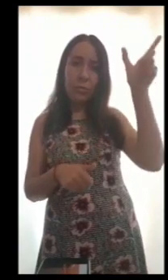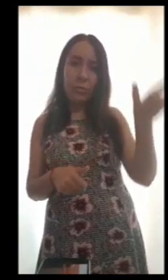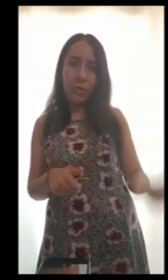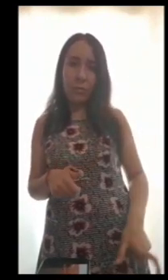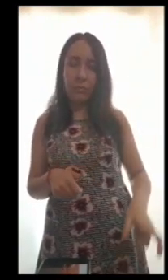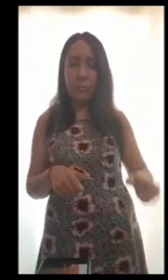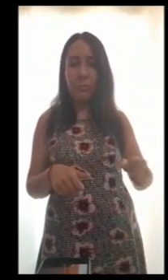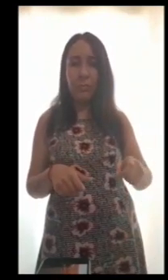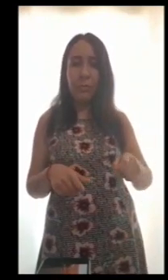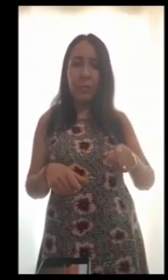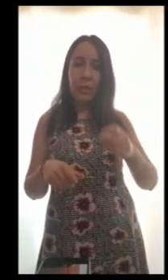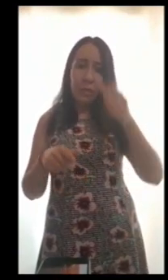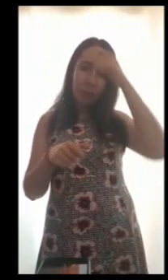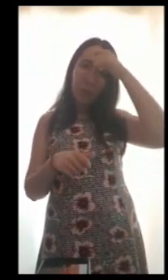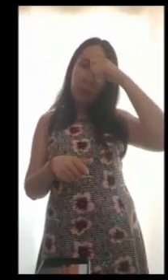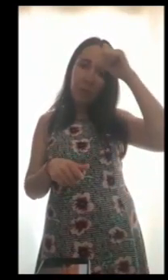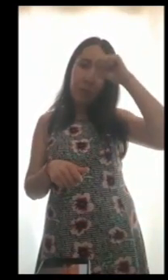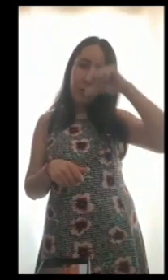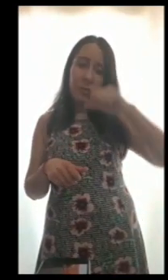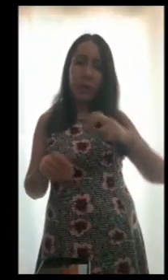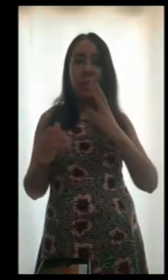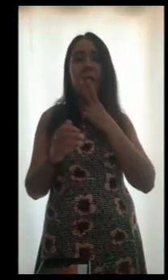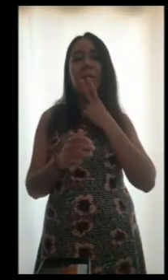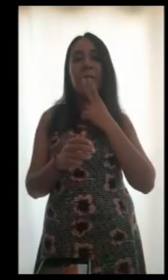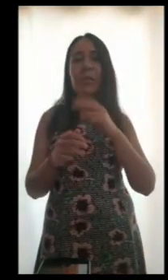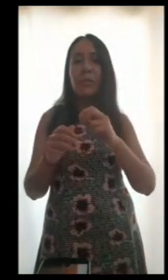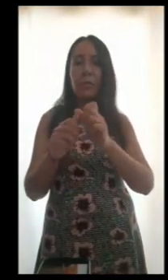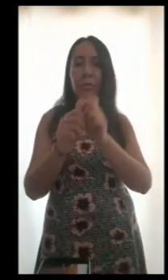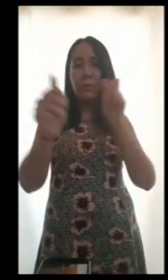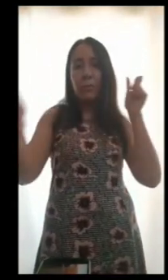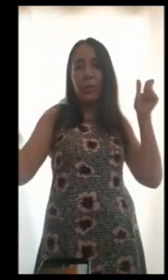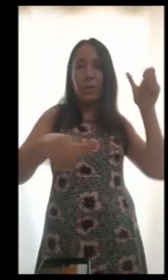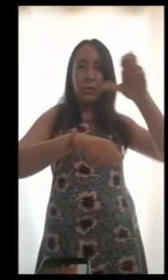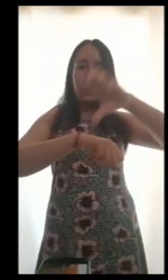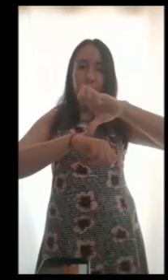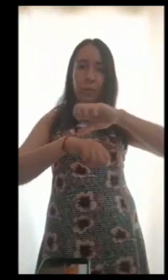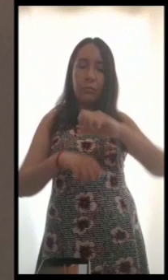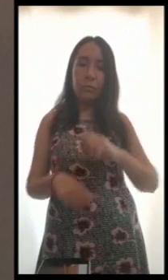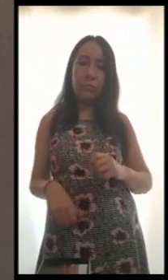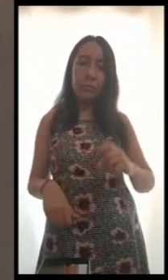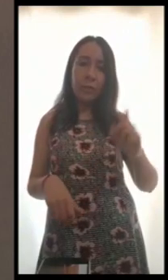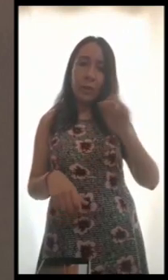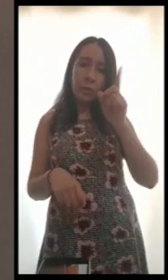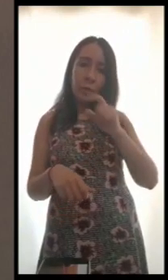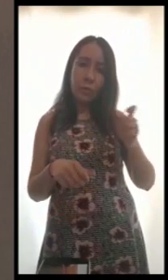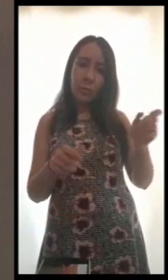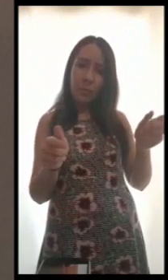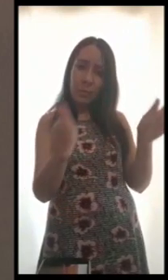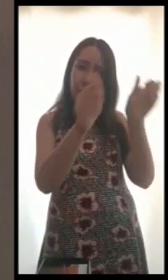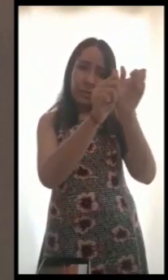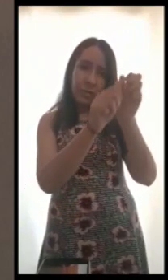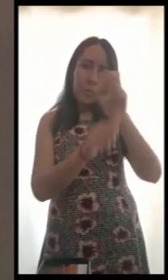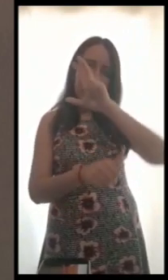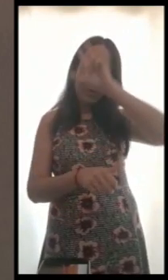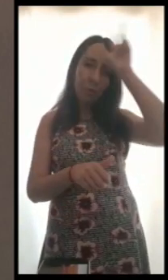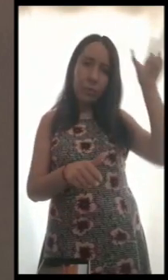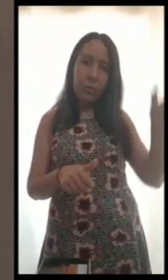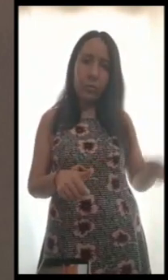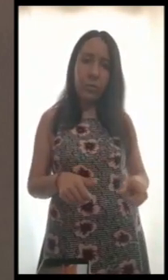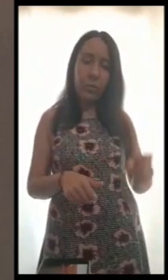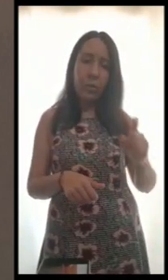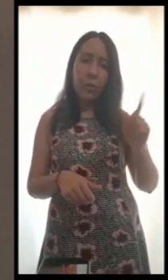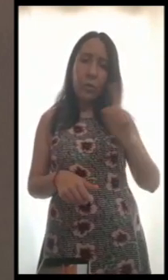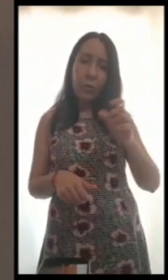humano y estaban condenados a vivir fuera de la ciudad. También no se les permitía el contacto con Dios. Eran